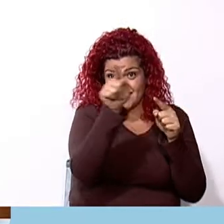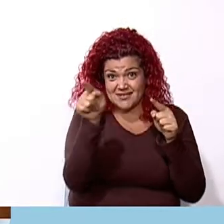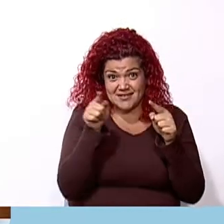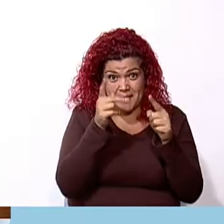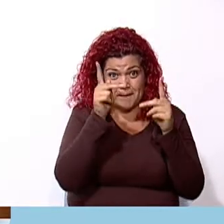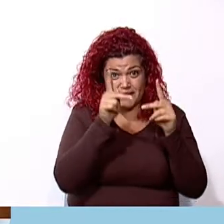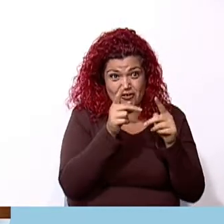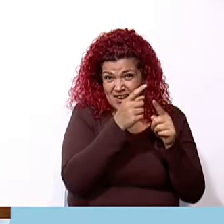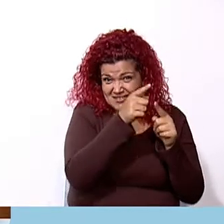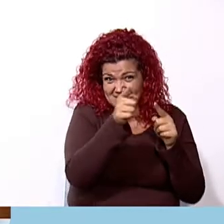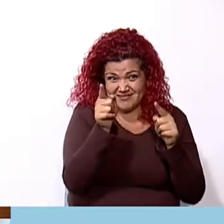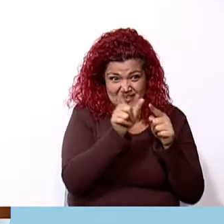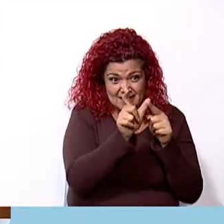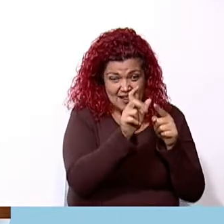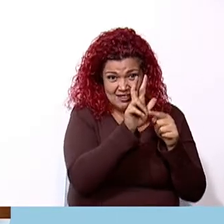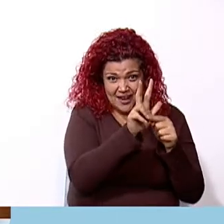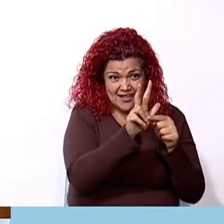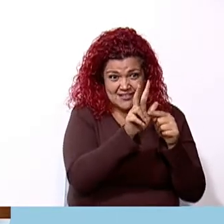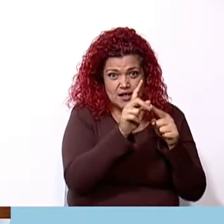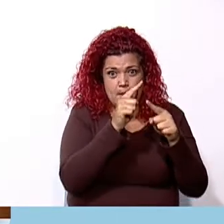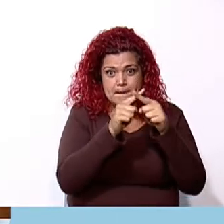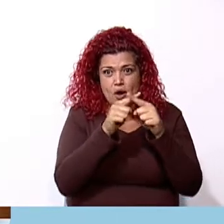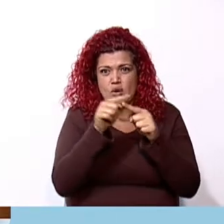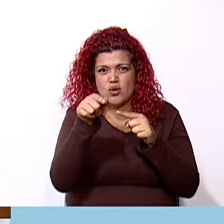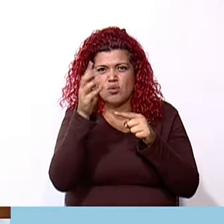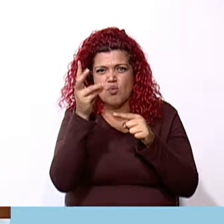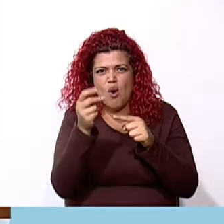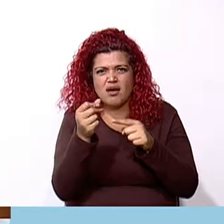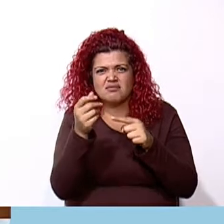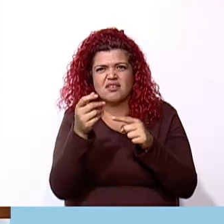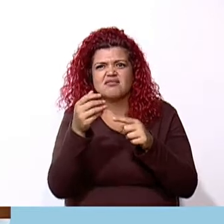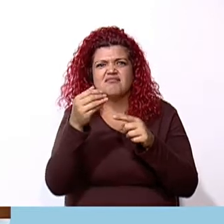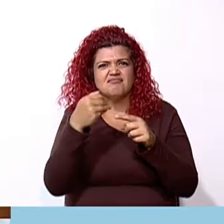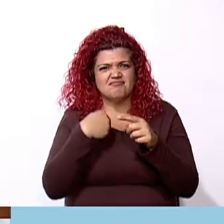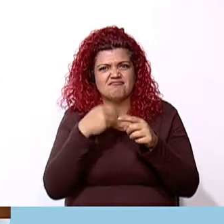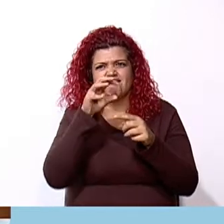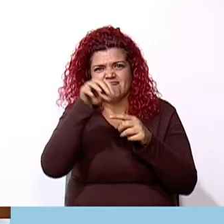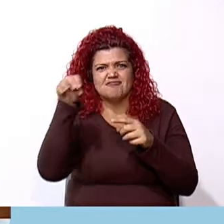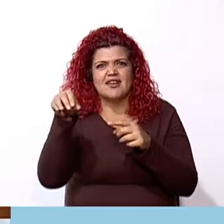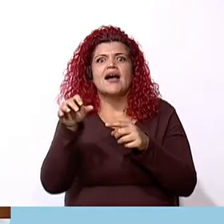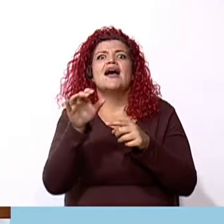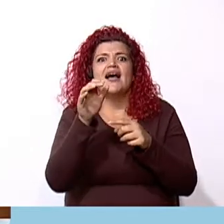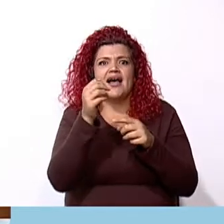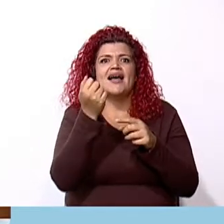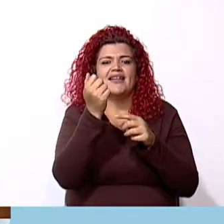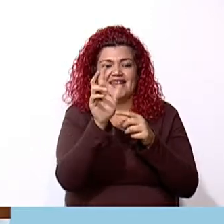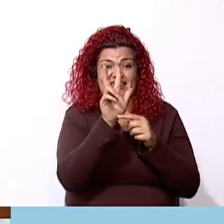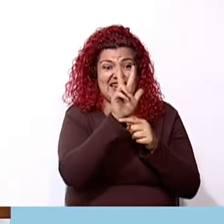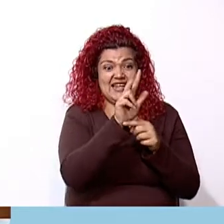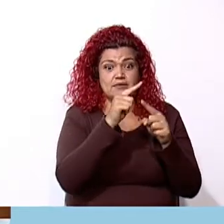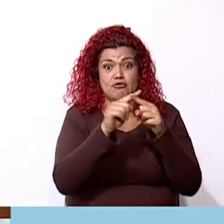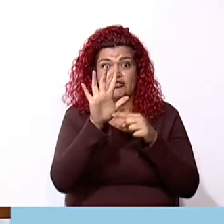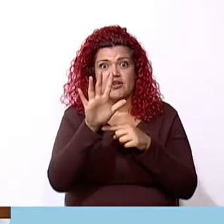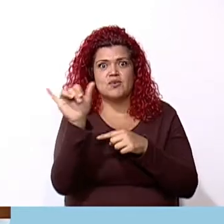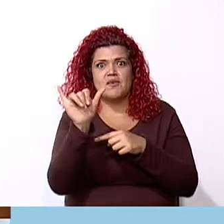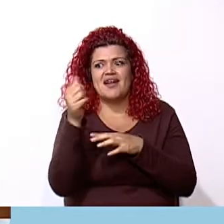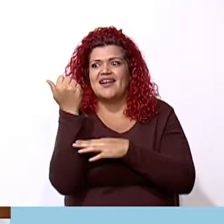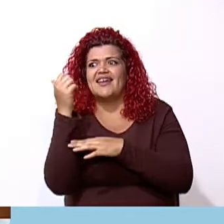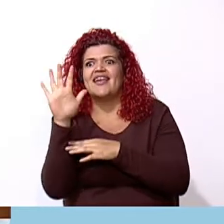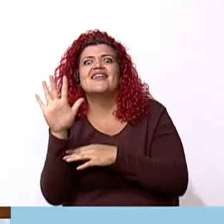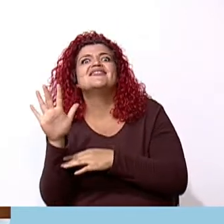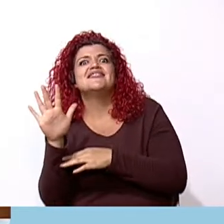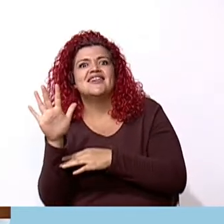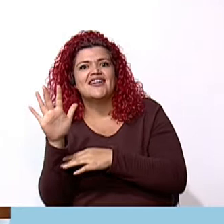anterior era 3 por 5. 3 por 5 es igual a 15.